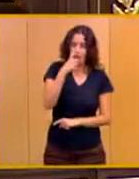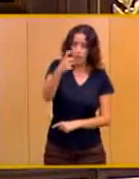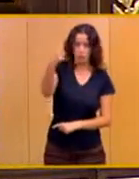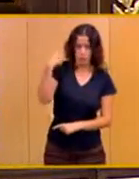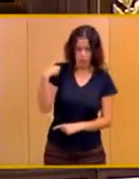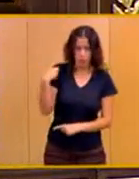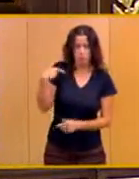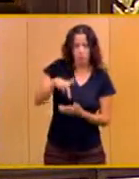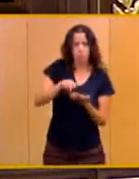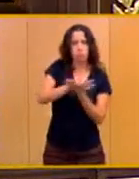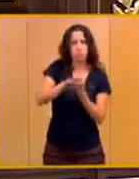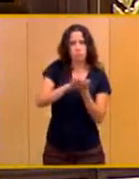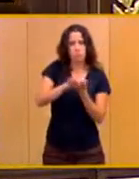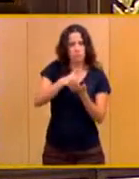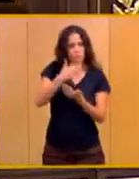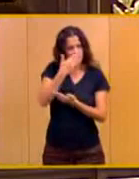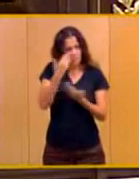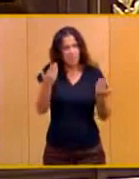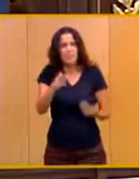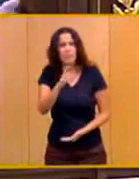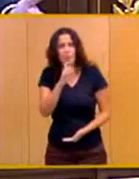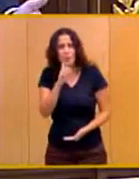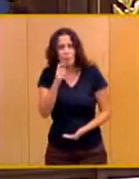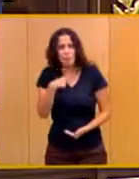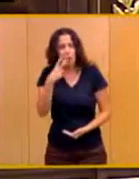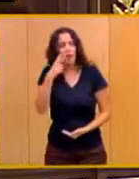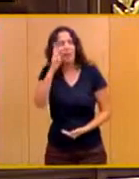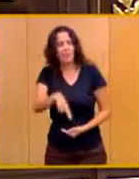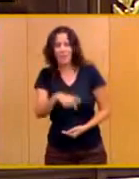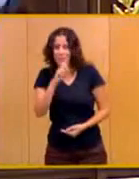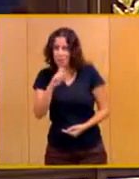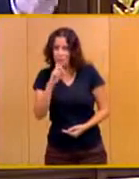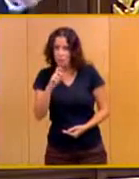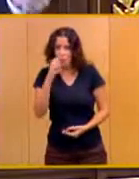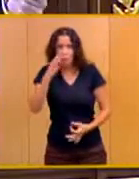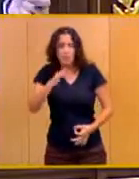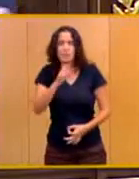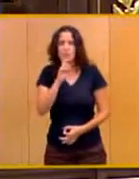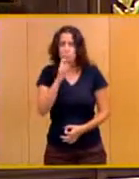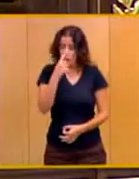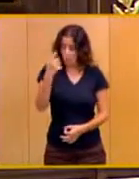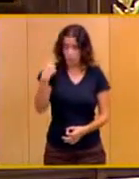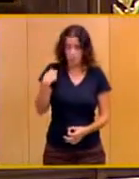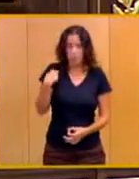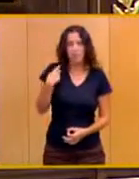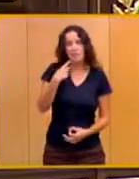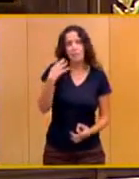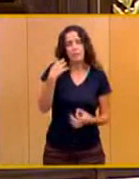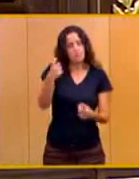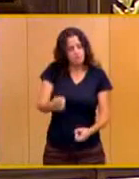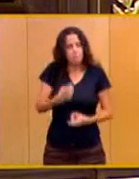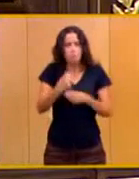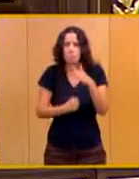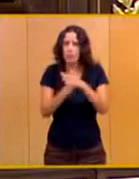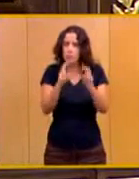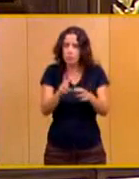tener credibilidad y que nosotros creamos su palabra? Es que el año pasado dijo usted que iba a hacer el mayor esfuerzo de autoridad presupuestaria realizado